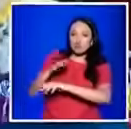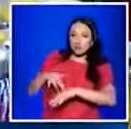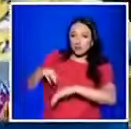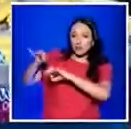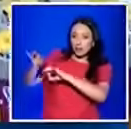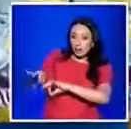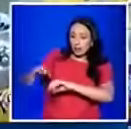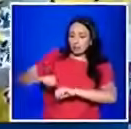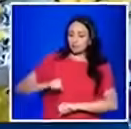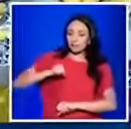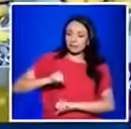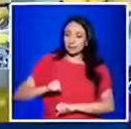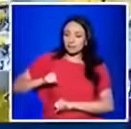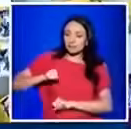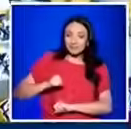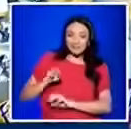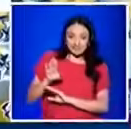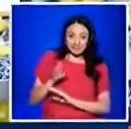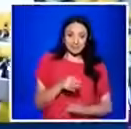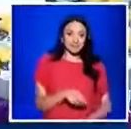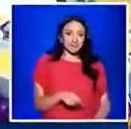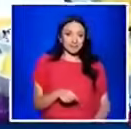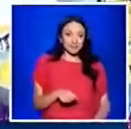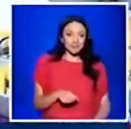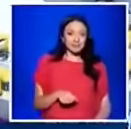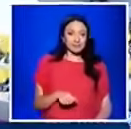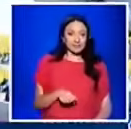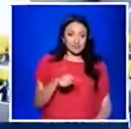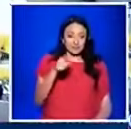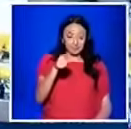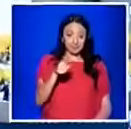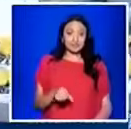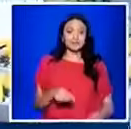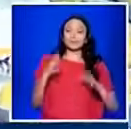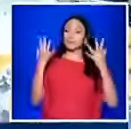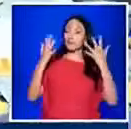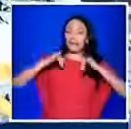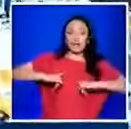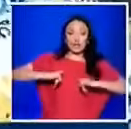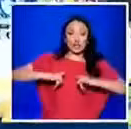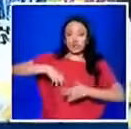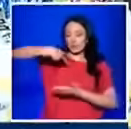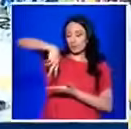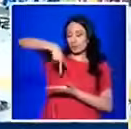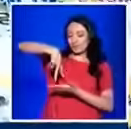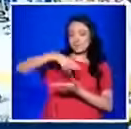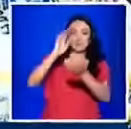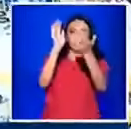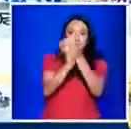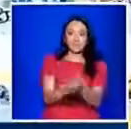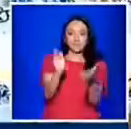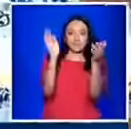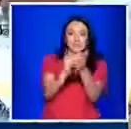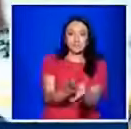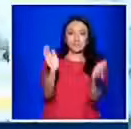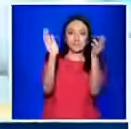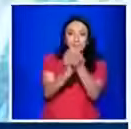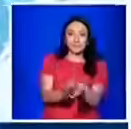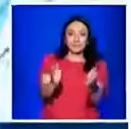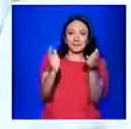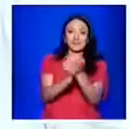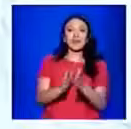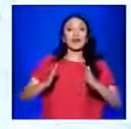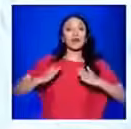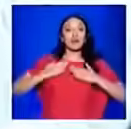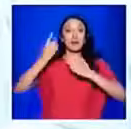Póngale la musiquita. Despacito. Póngale. Y nos despedimos. El aplauso para el cumpleañero. Feliz Día del